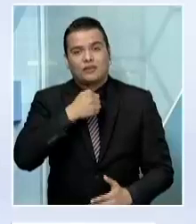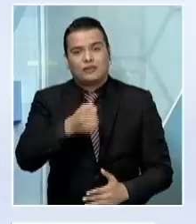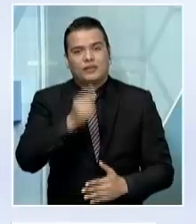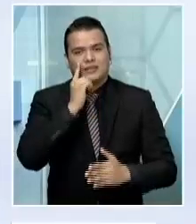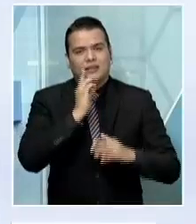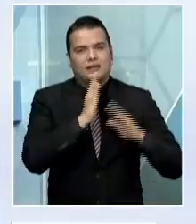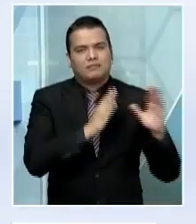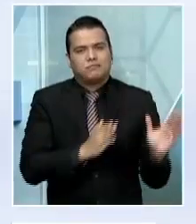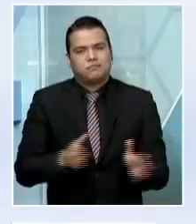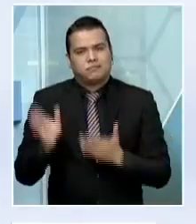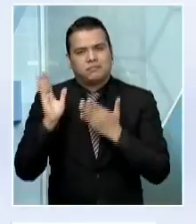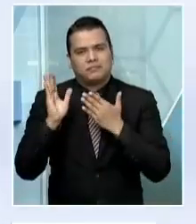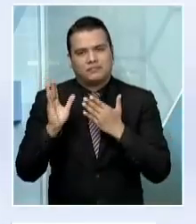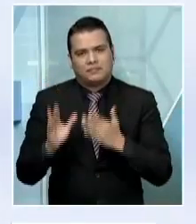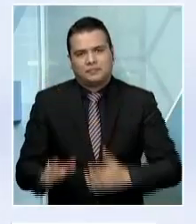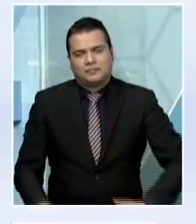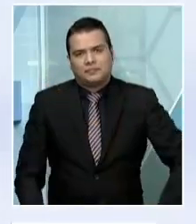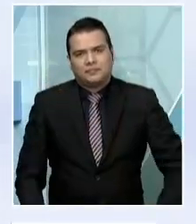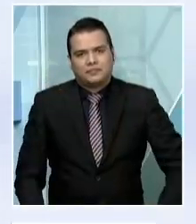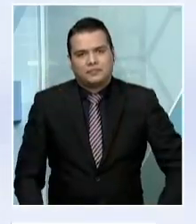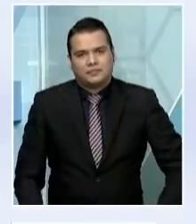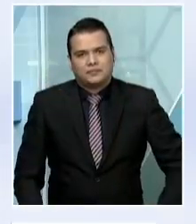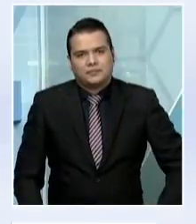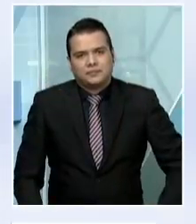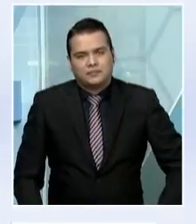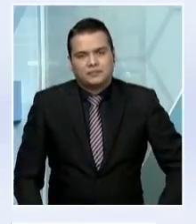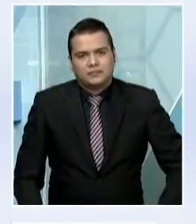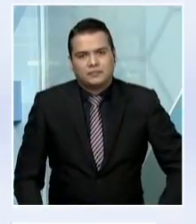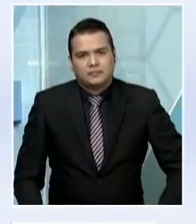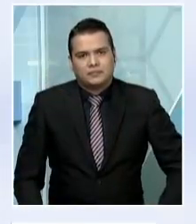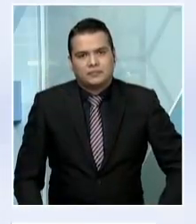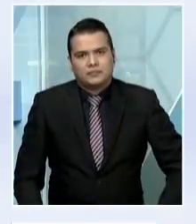90 Minutos, el noticiero regional más visto en Colombia.